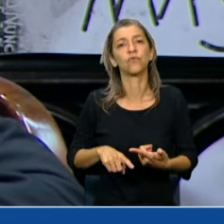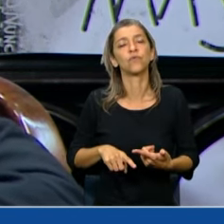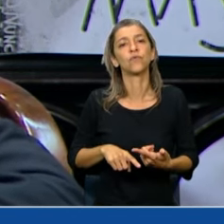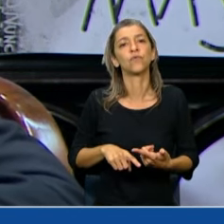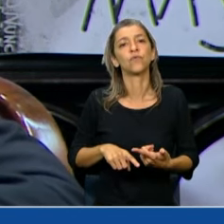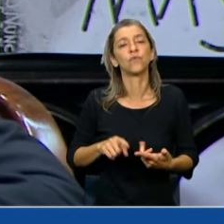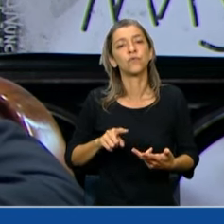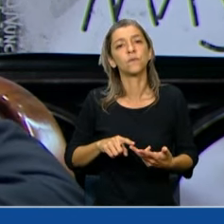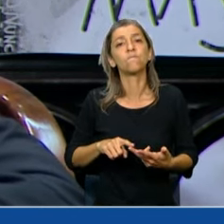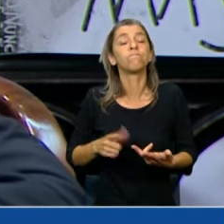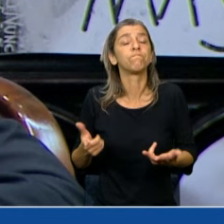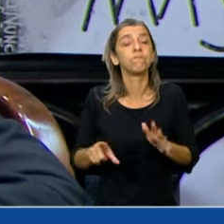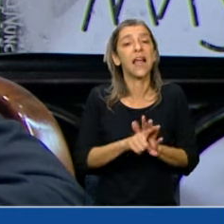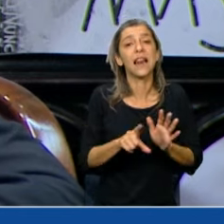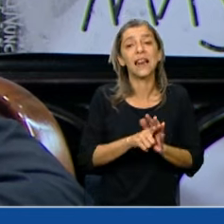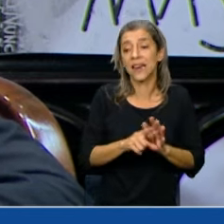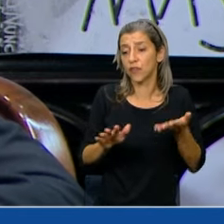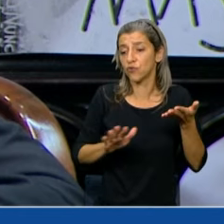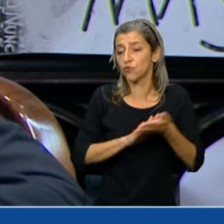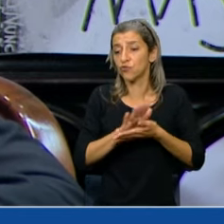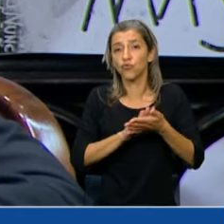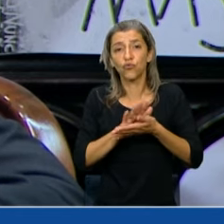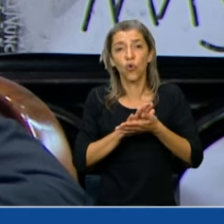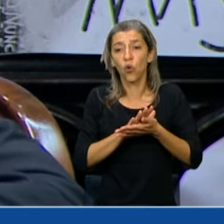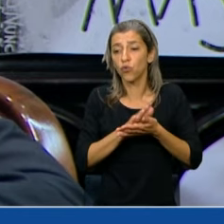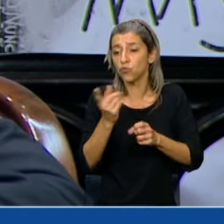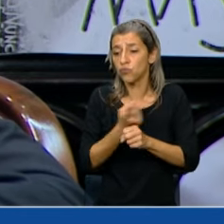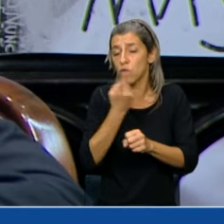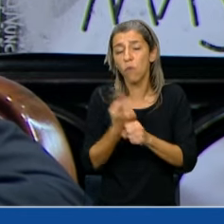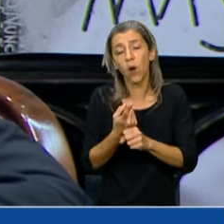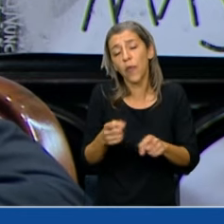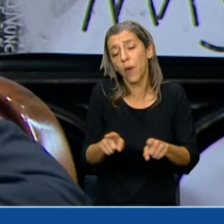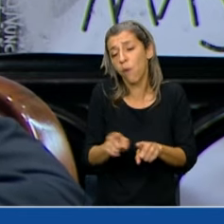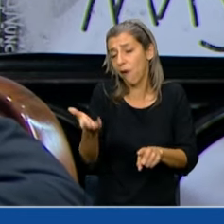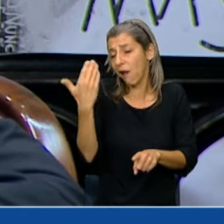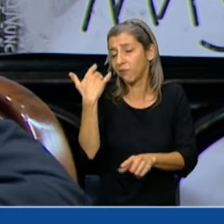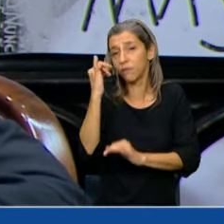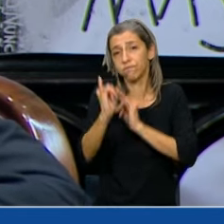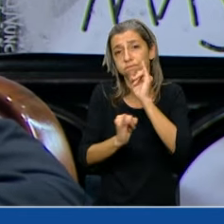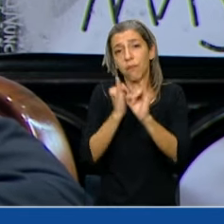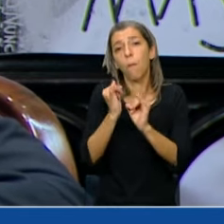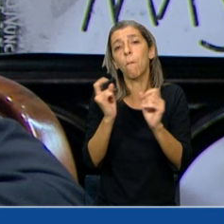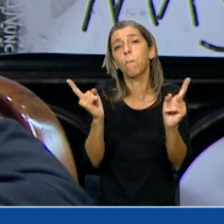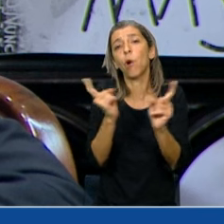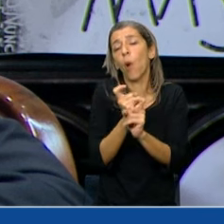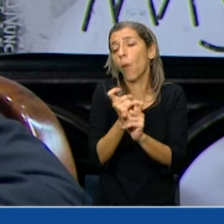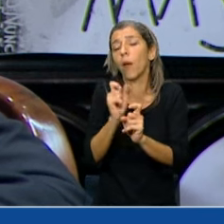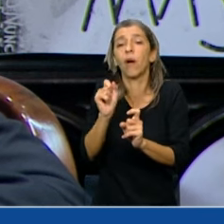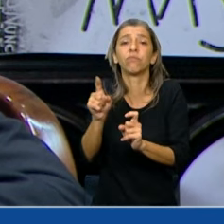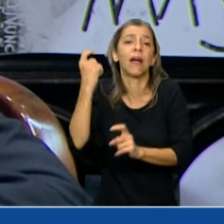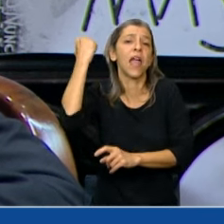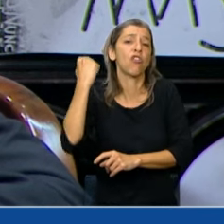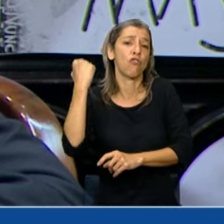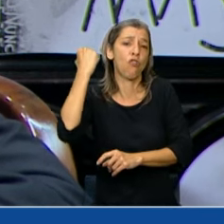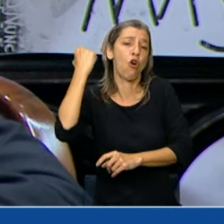la ley no puede resolver tiene que ver con lo que se dijo acá el problema de una economía que